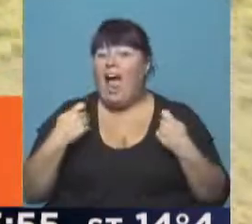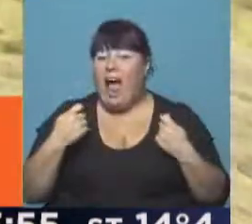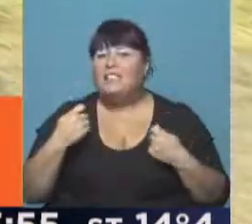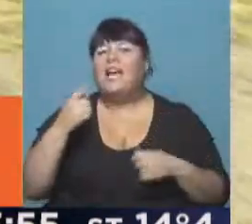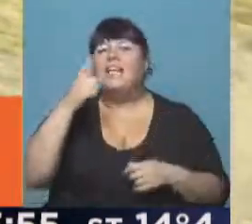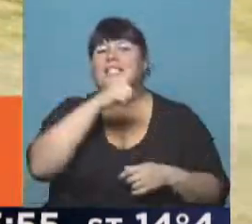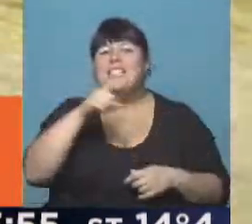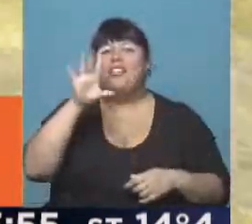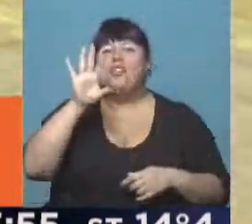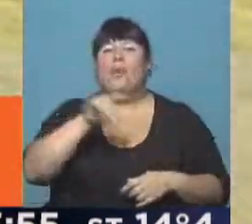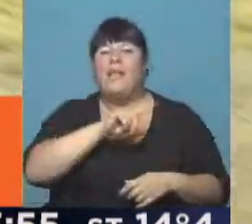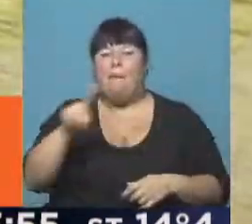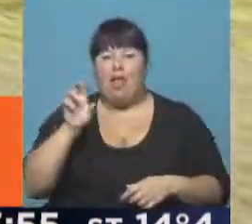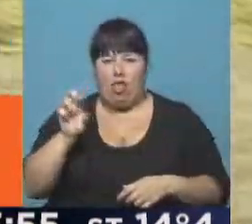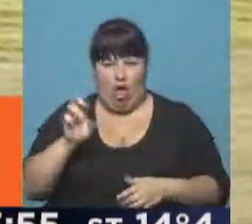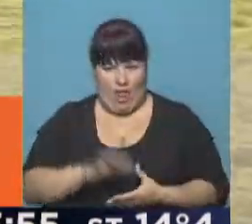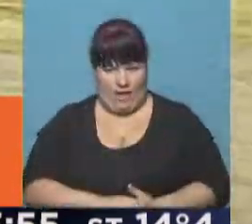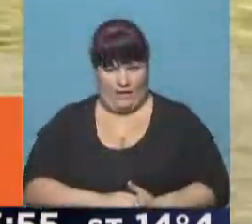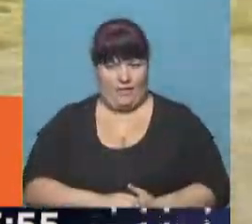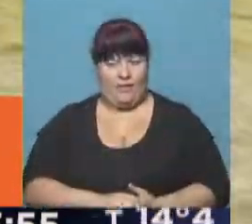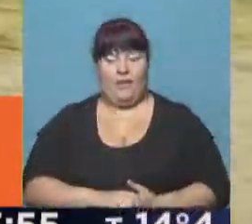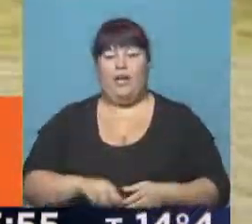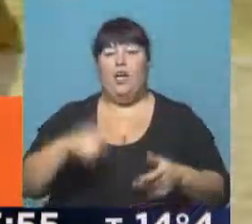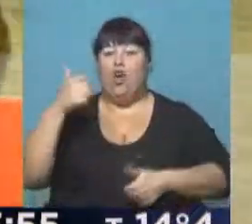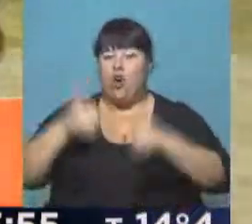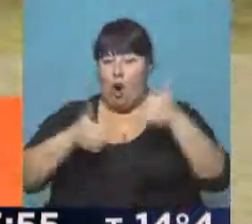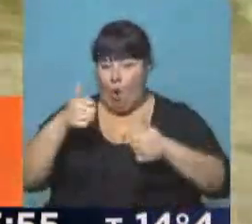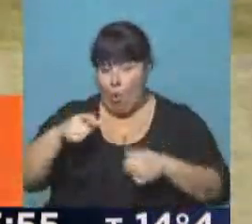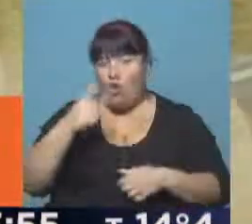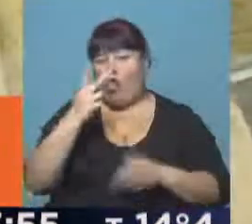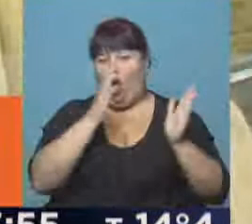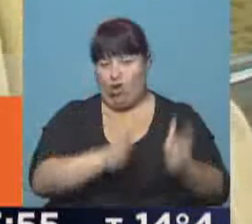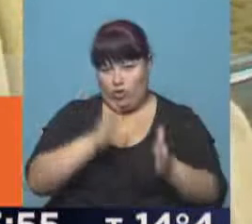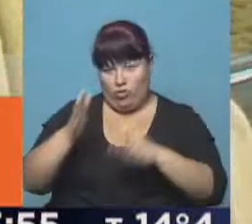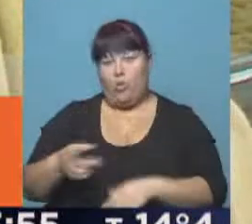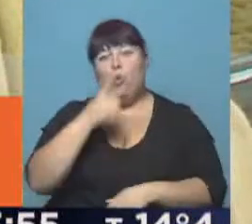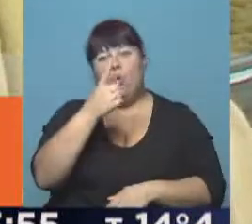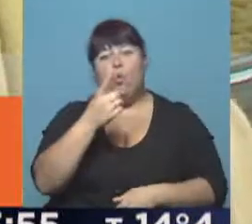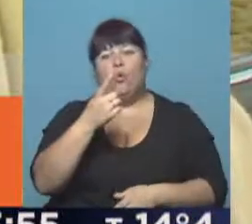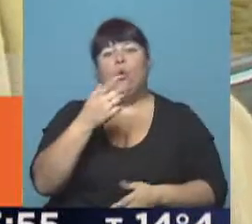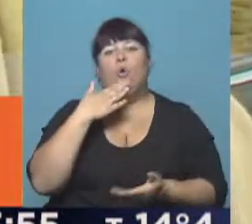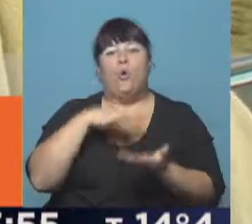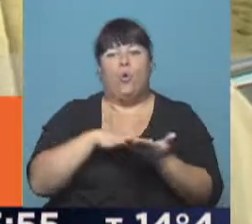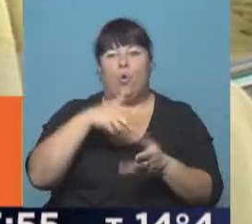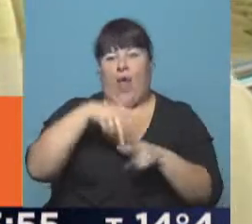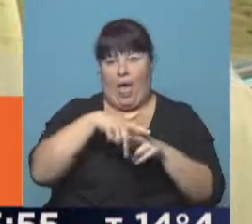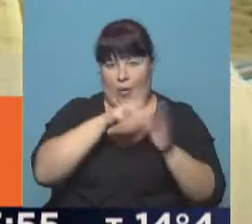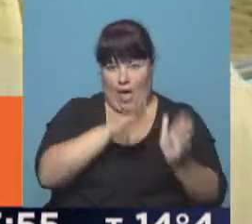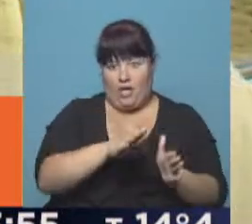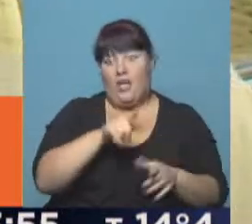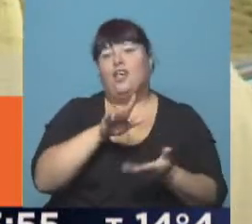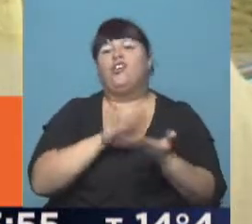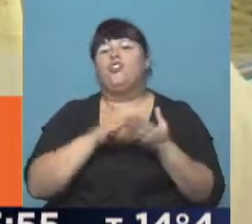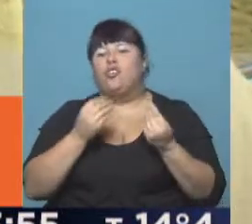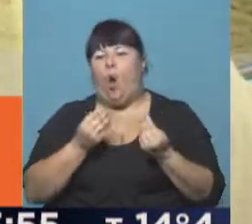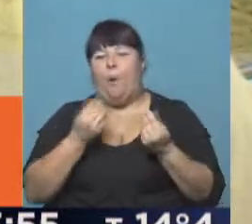hasta $150.000. En el concurso de aperos hay dos etapas, una que se jura el caballo en sí, y esto tiene que